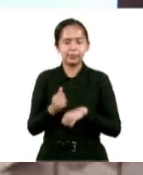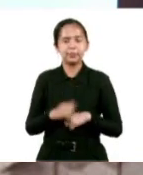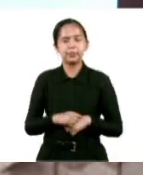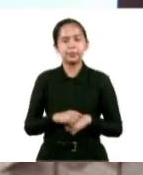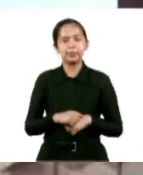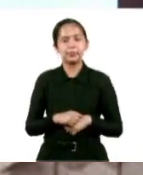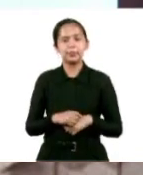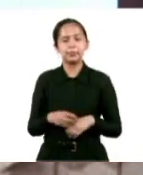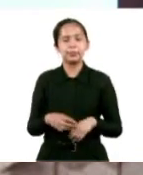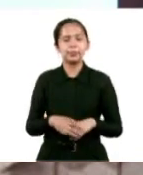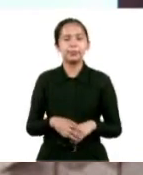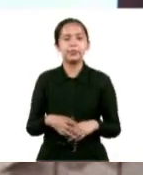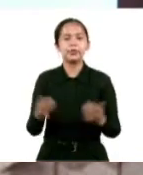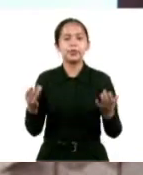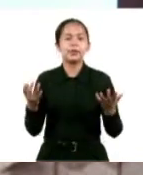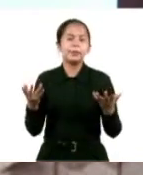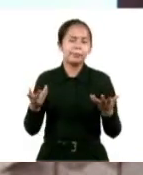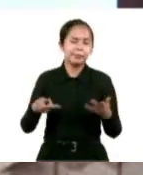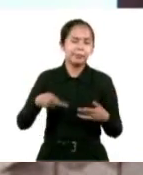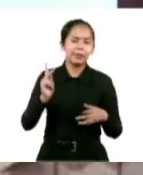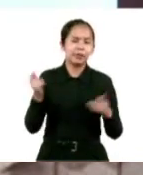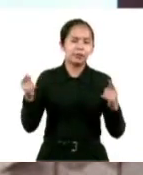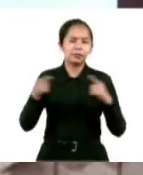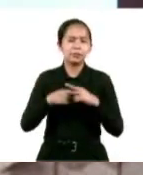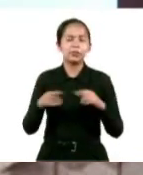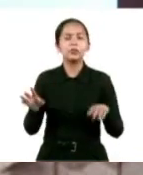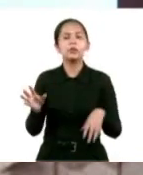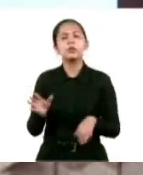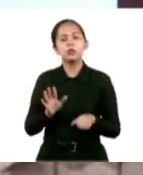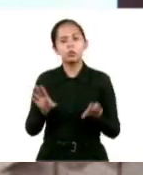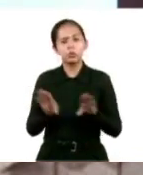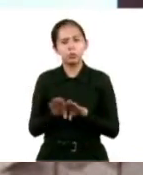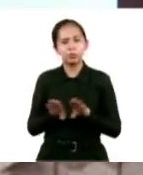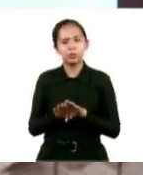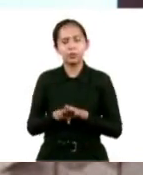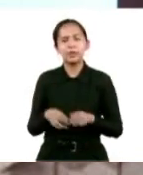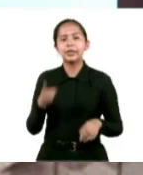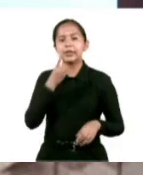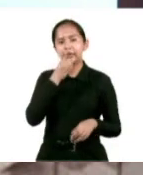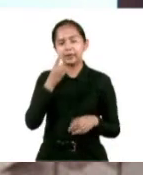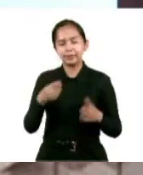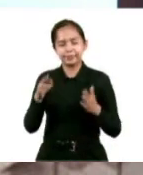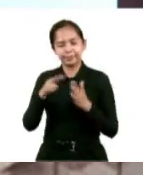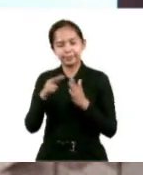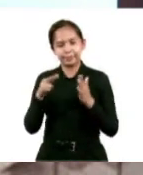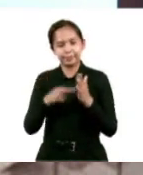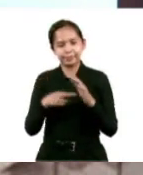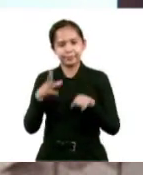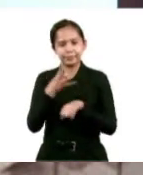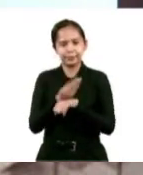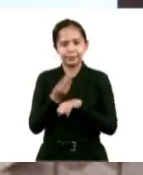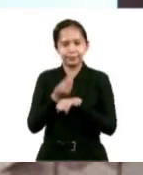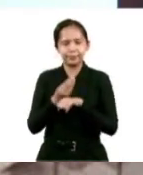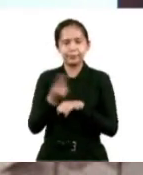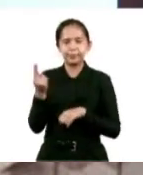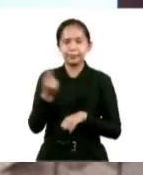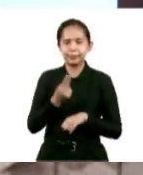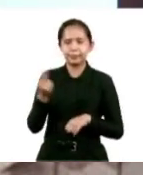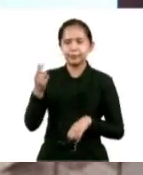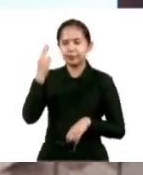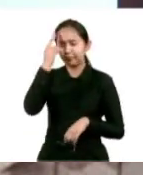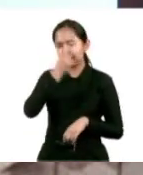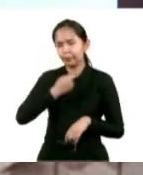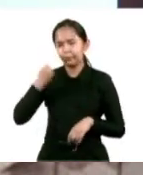Y aquí existe la siguiente contradicción. DNB reconoce que se debe de revisar y corregir el manual de mantenimiento, dado que